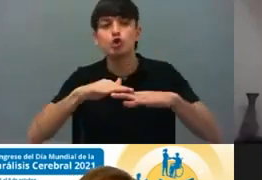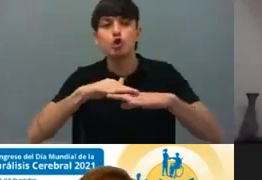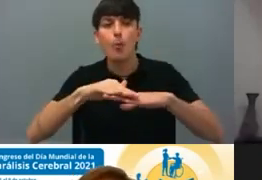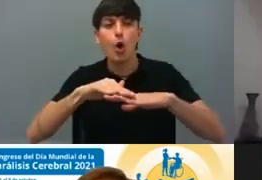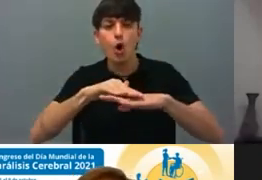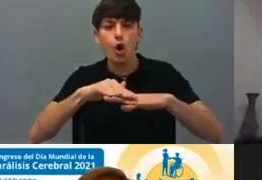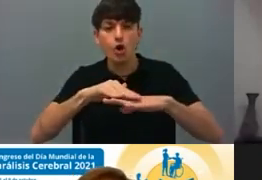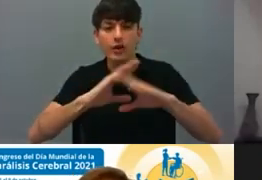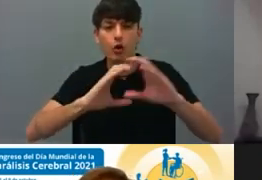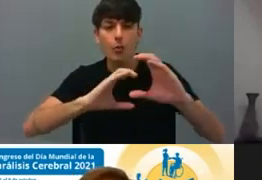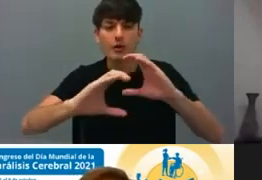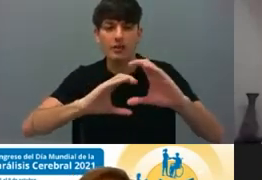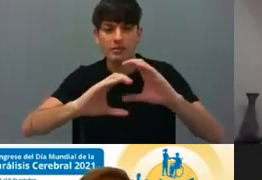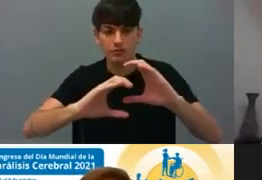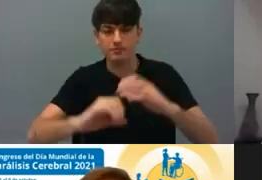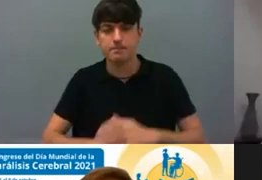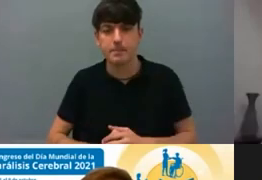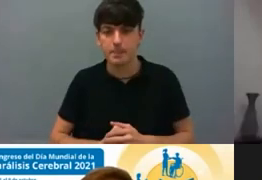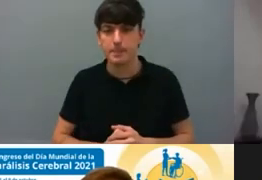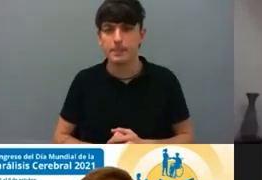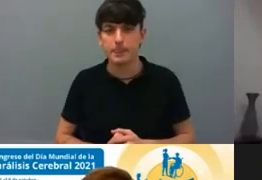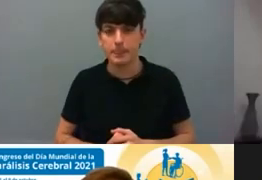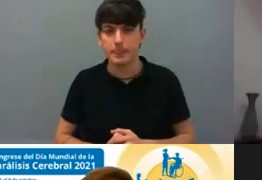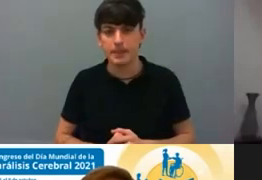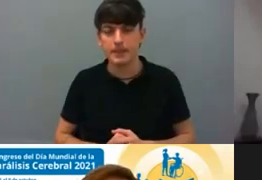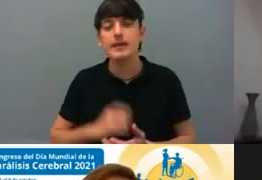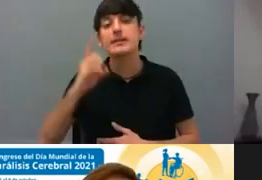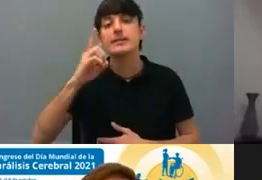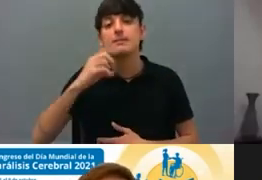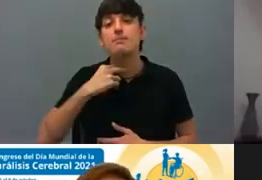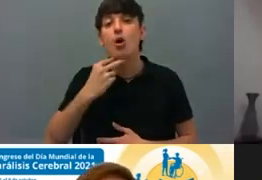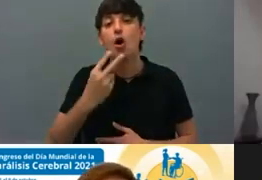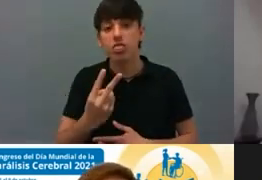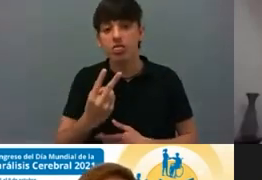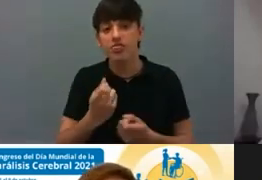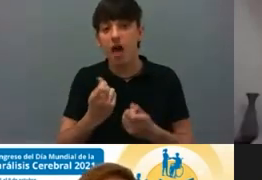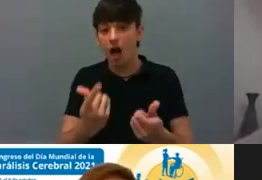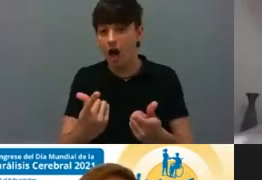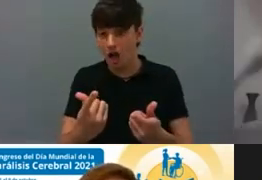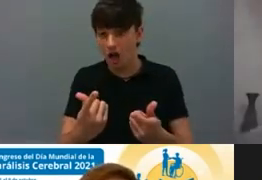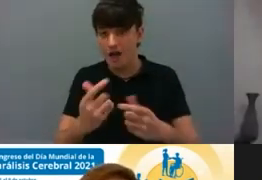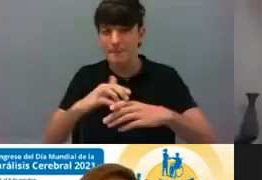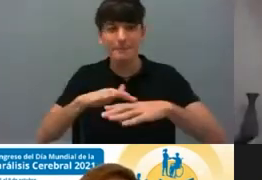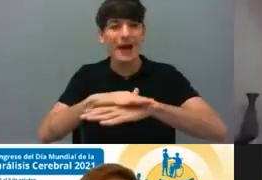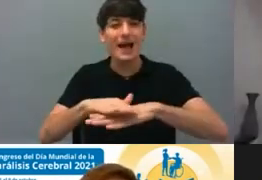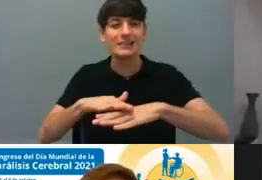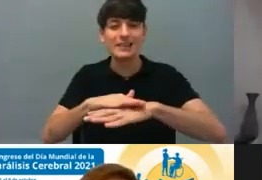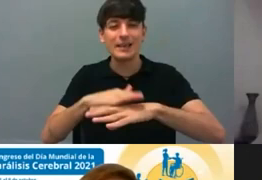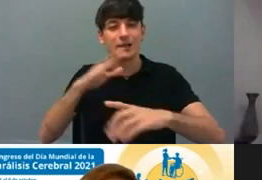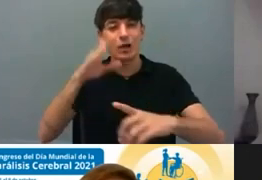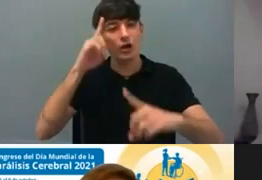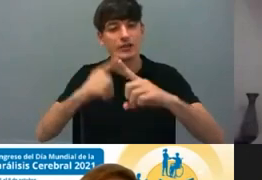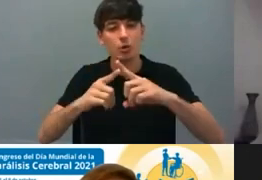la comunicación. Y dar voz es la base de construir